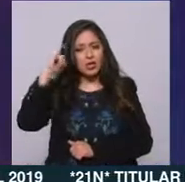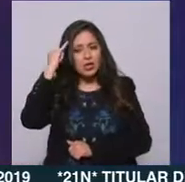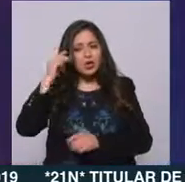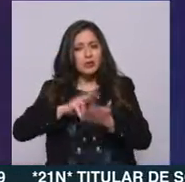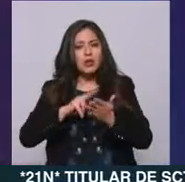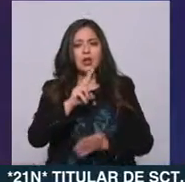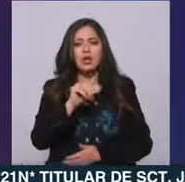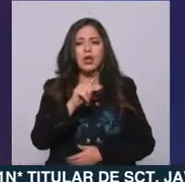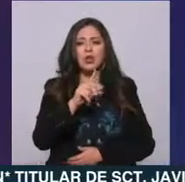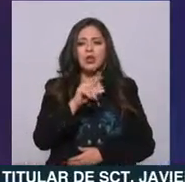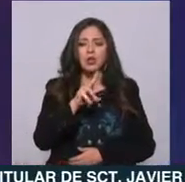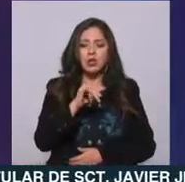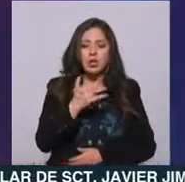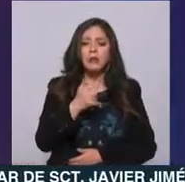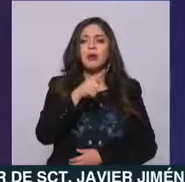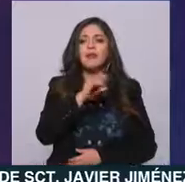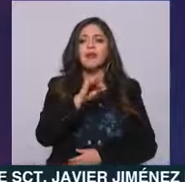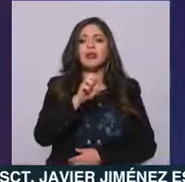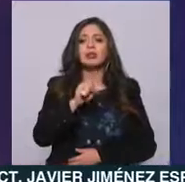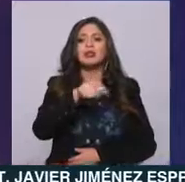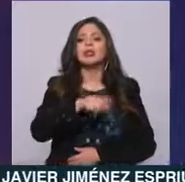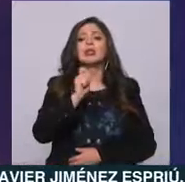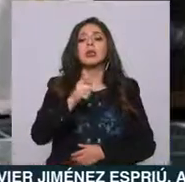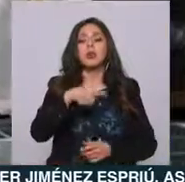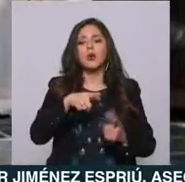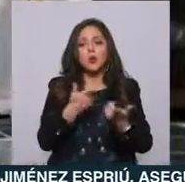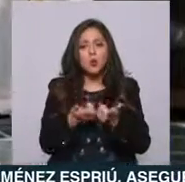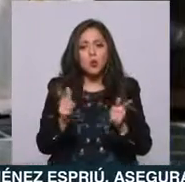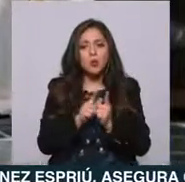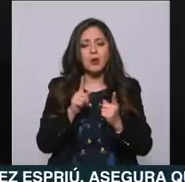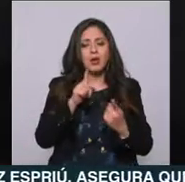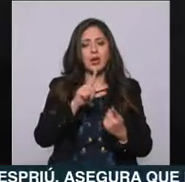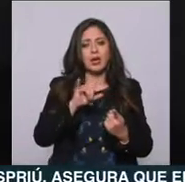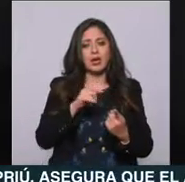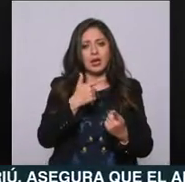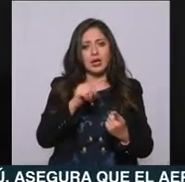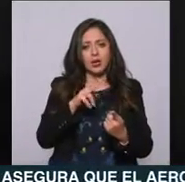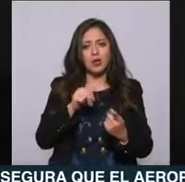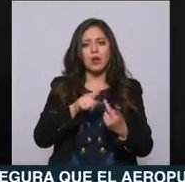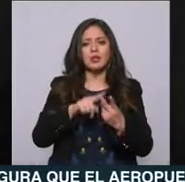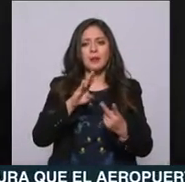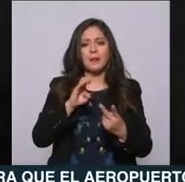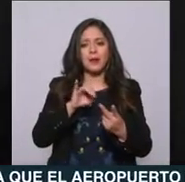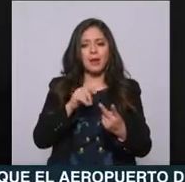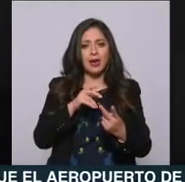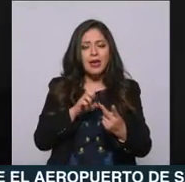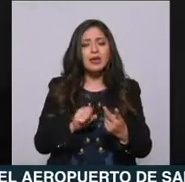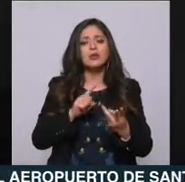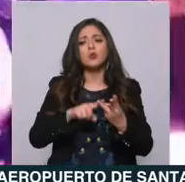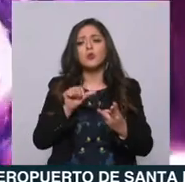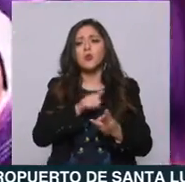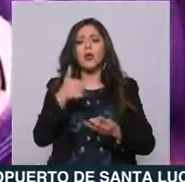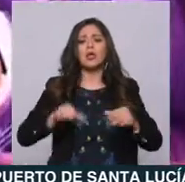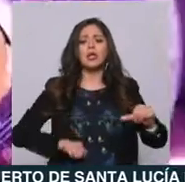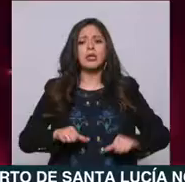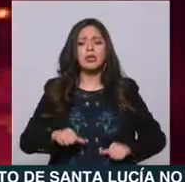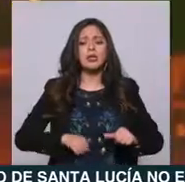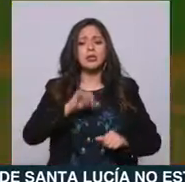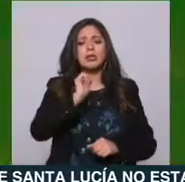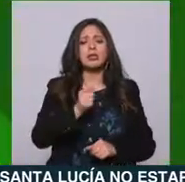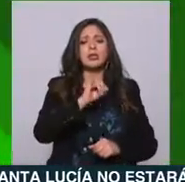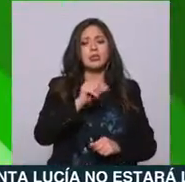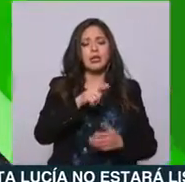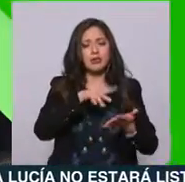Fest. Desde las 12 horas podrá disfrutar de bandas como Los Granujas y Los Brebajes, además de otras actividades como jam